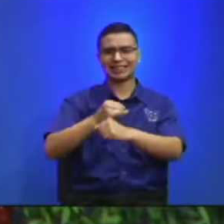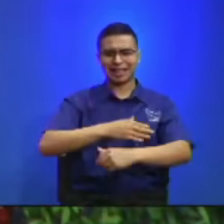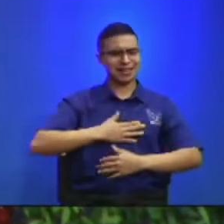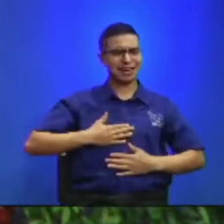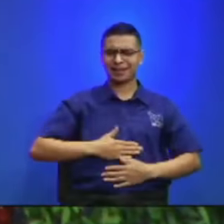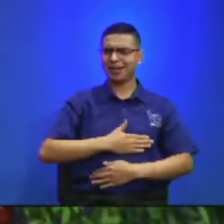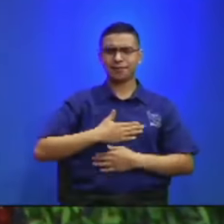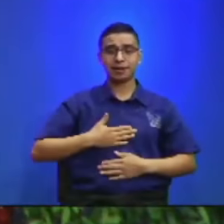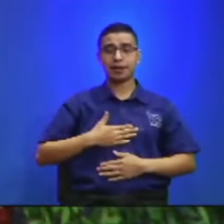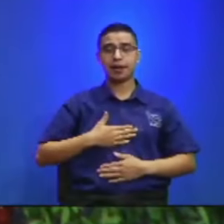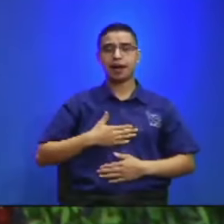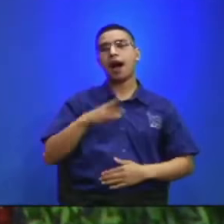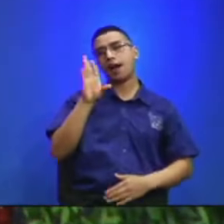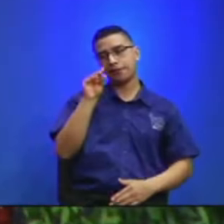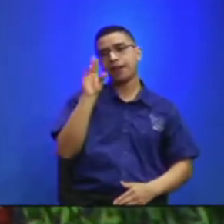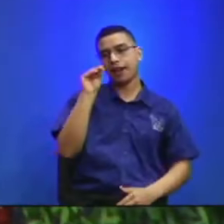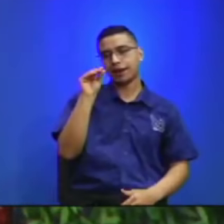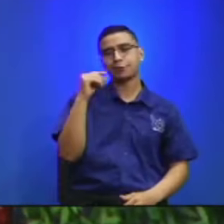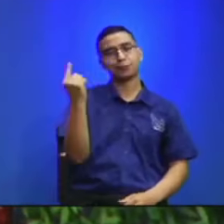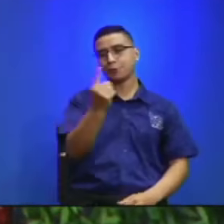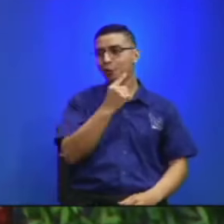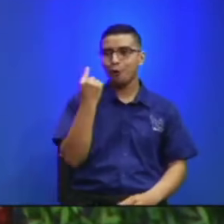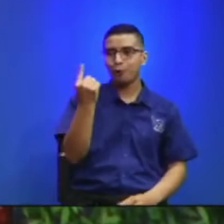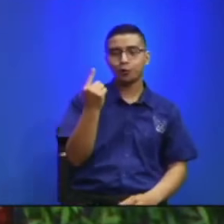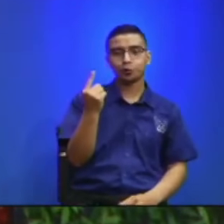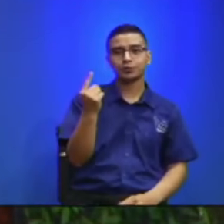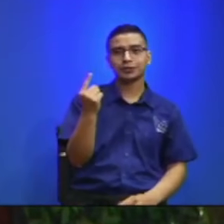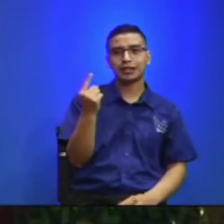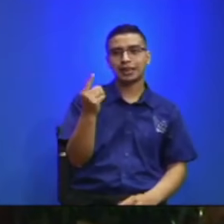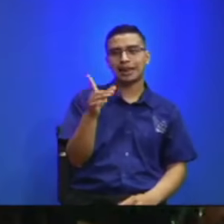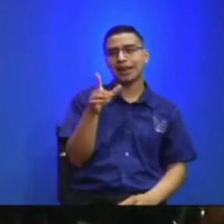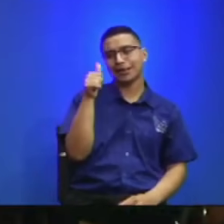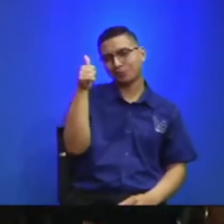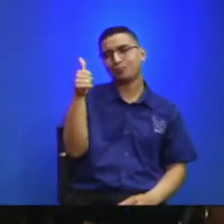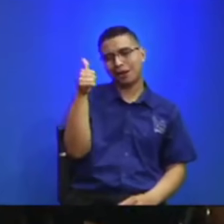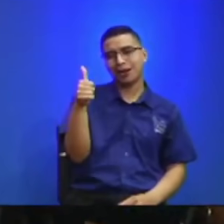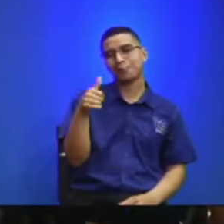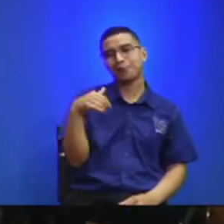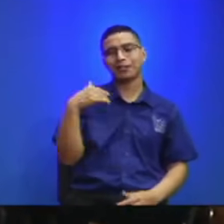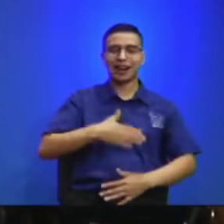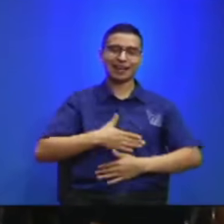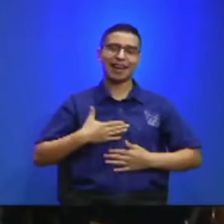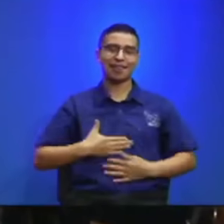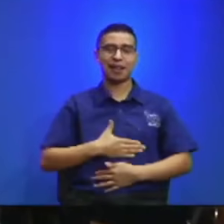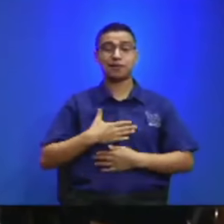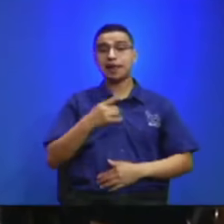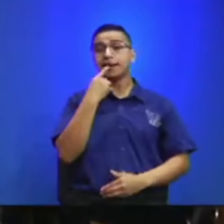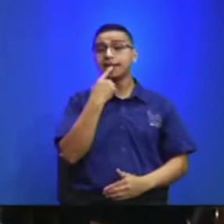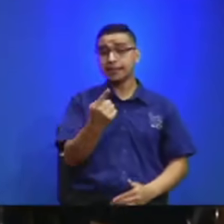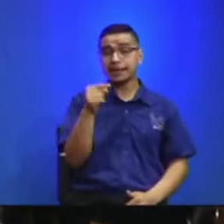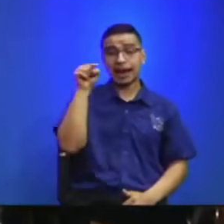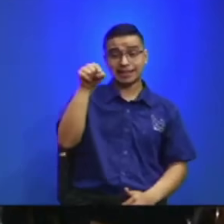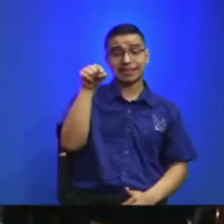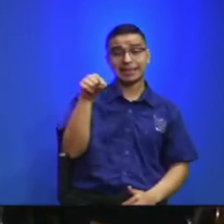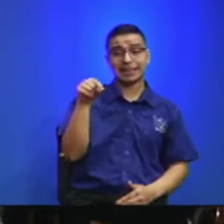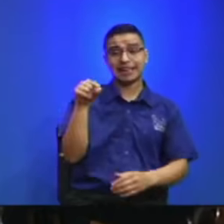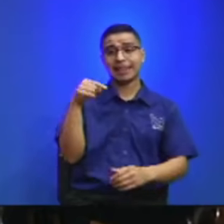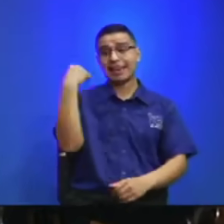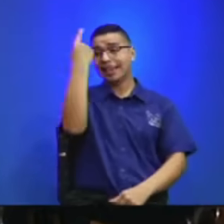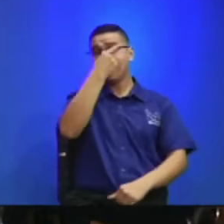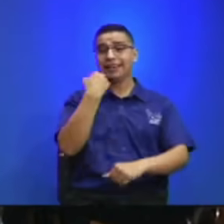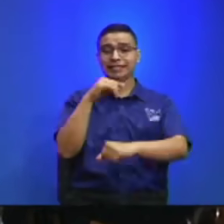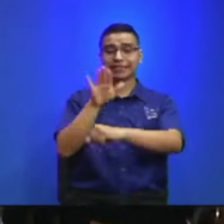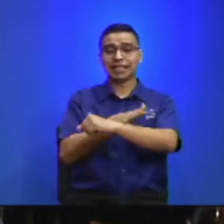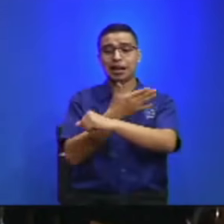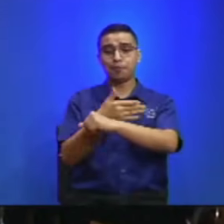pensamos lo mismo que tenemos un mismo dial o un mismo pensamiento es rico y eso es lo que dice el salmo 133